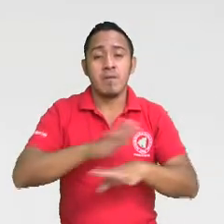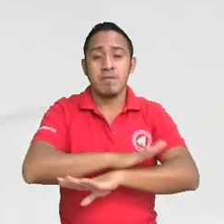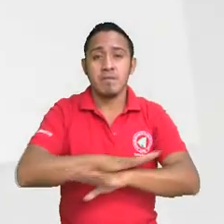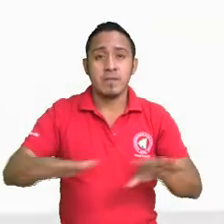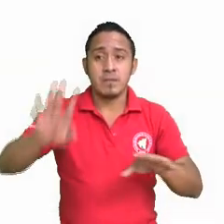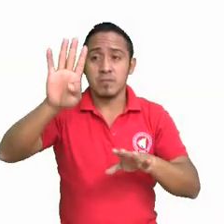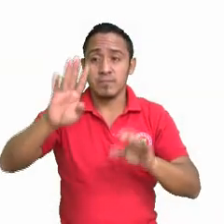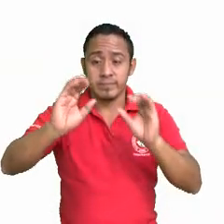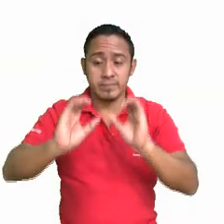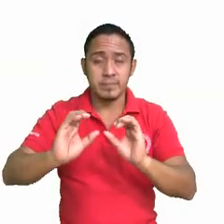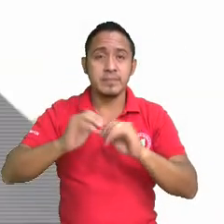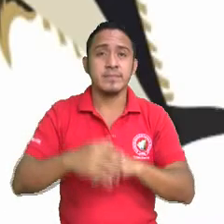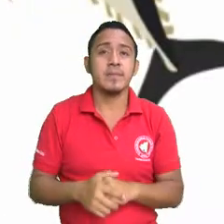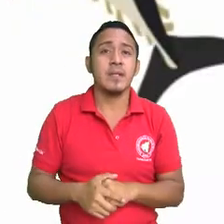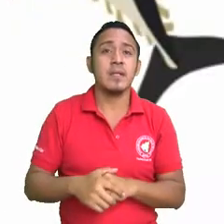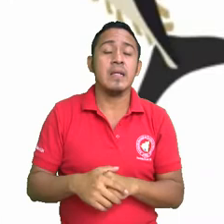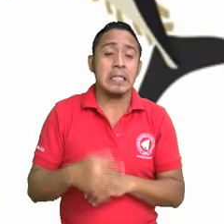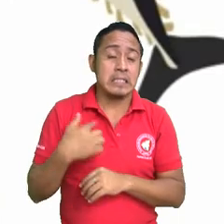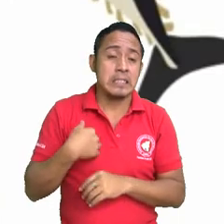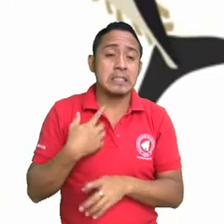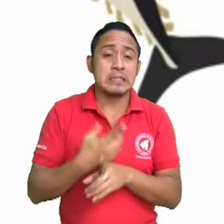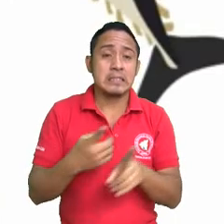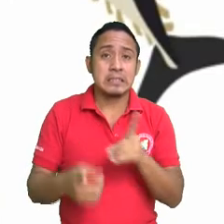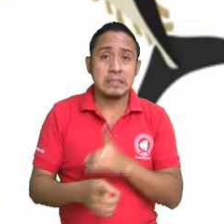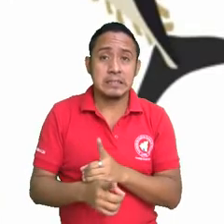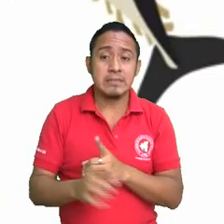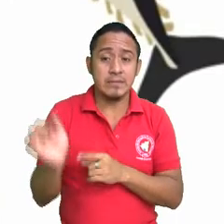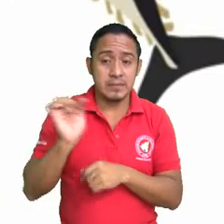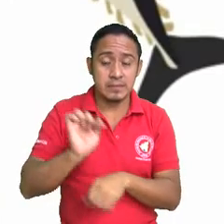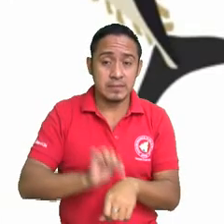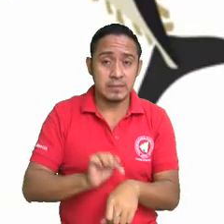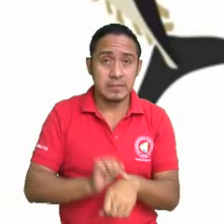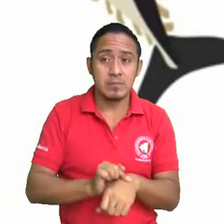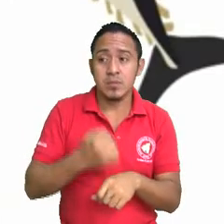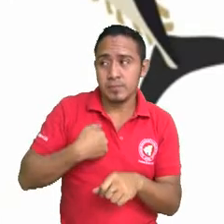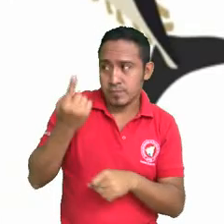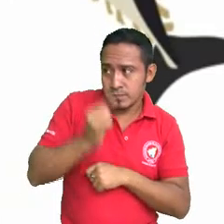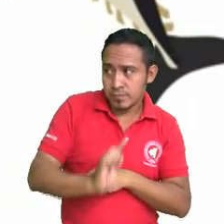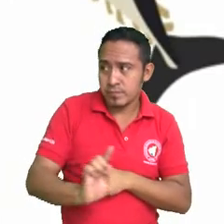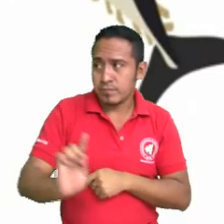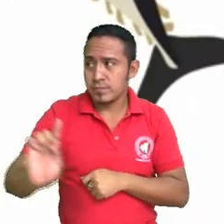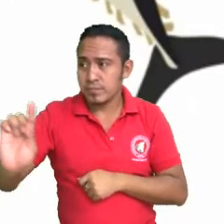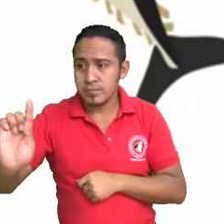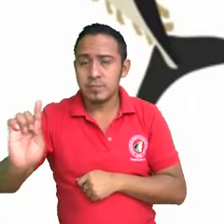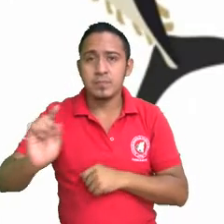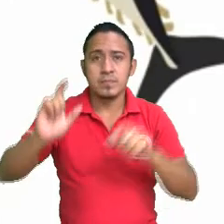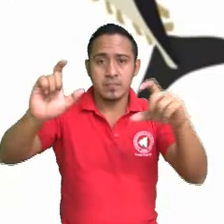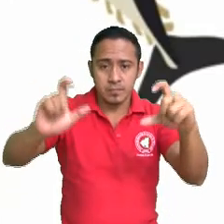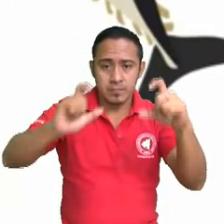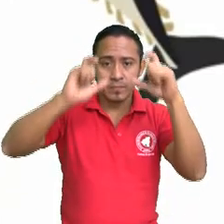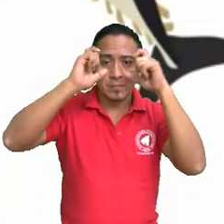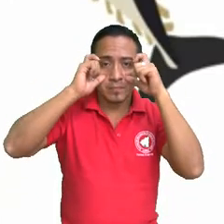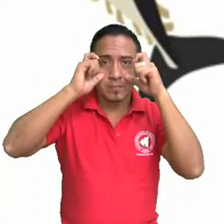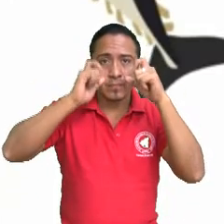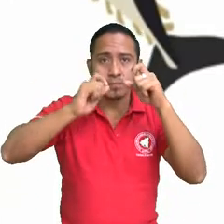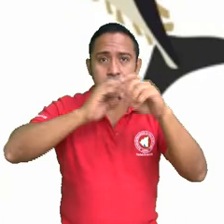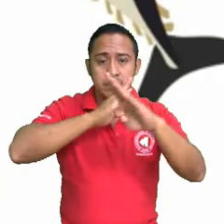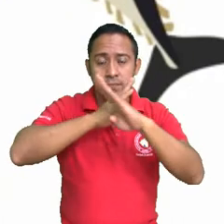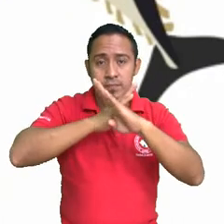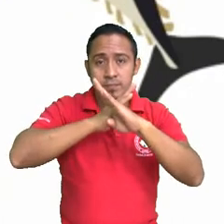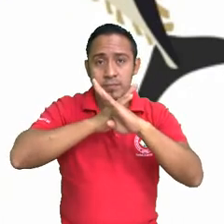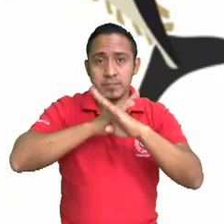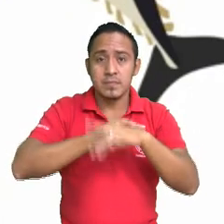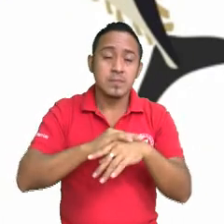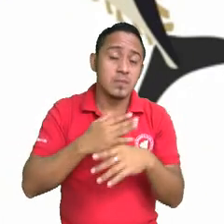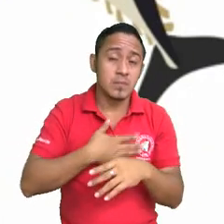4 de la tarde. Nosotros deberíamos de utilizar en estos momentos, si salimos, lentes de protección ultravioleta,